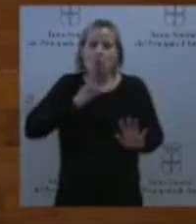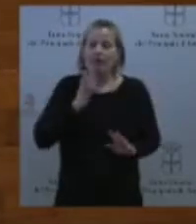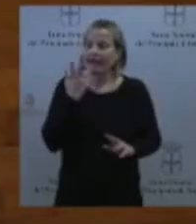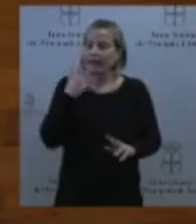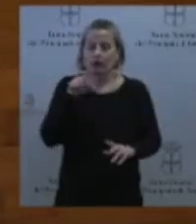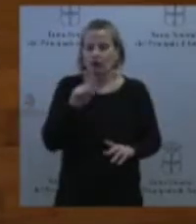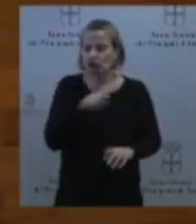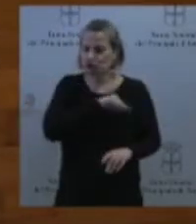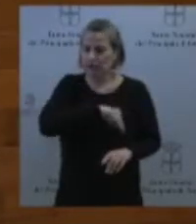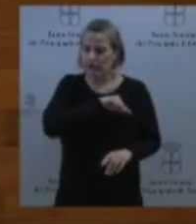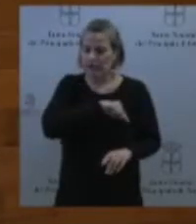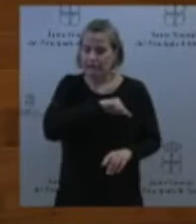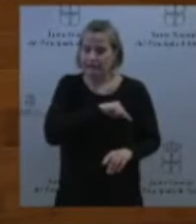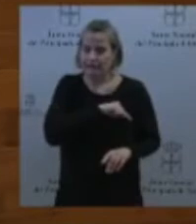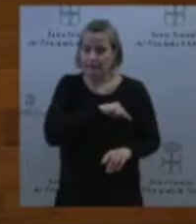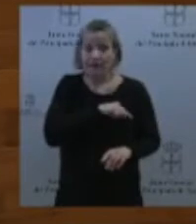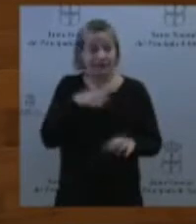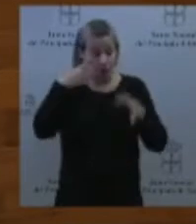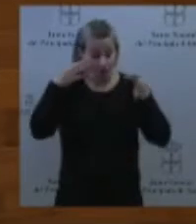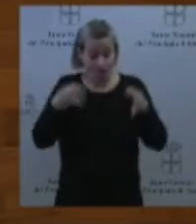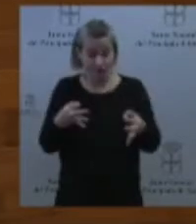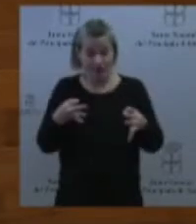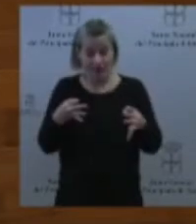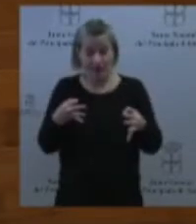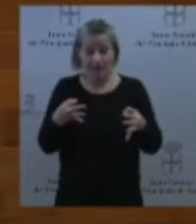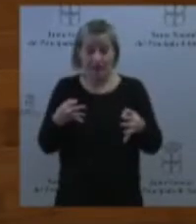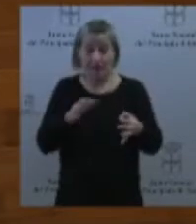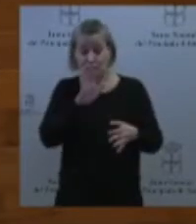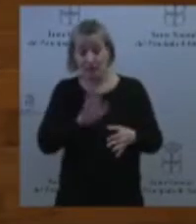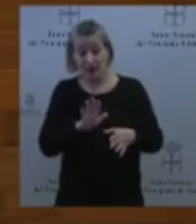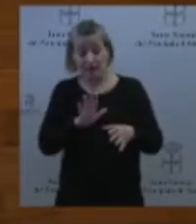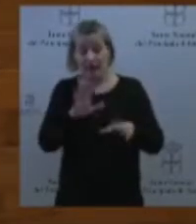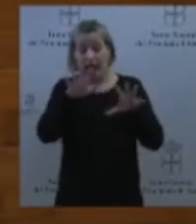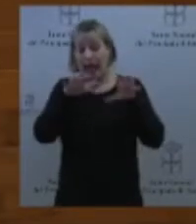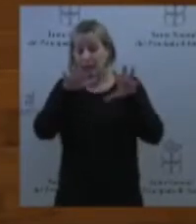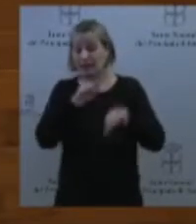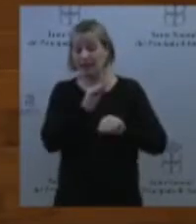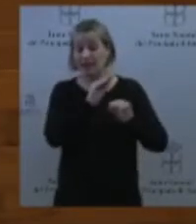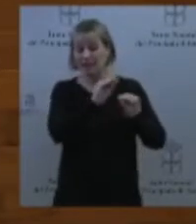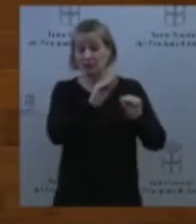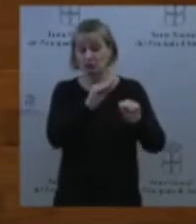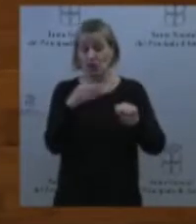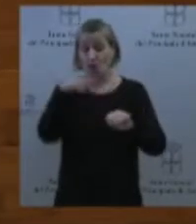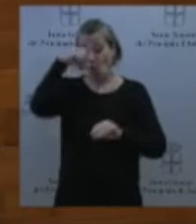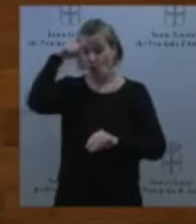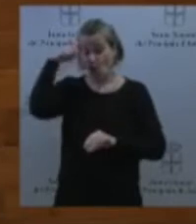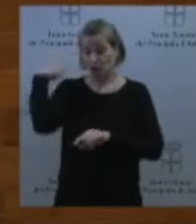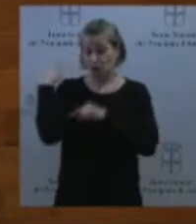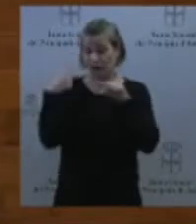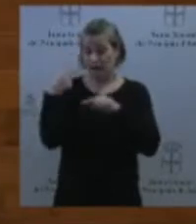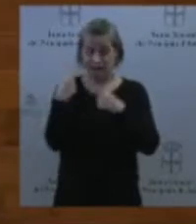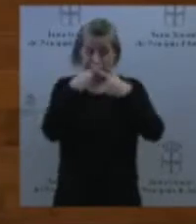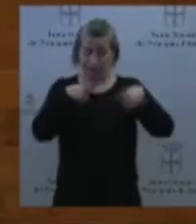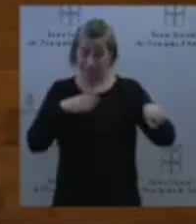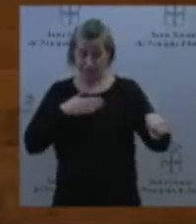que o el su aprendizaje de la cultura clásica es muy distinto al mío. Yo he de decir que estudié en un